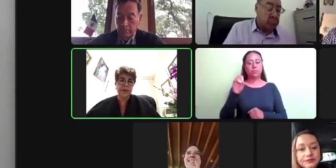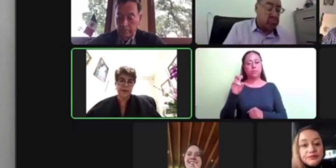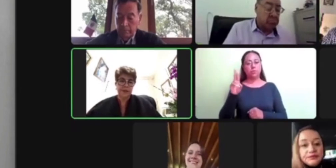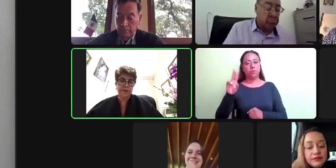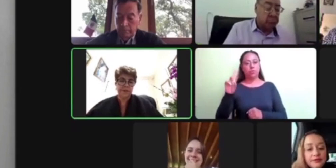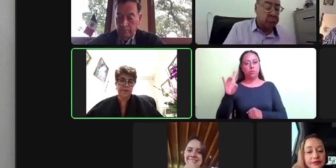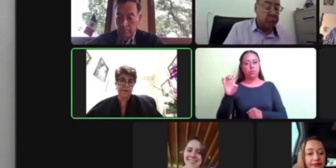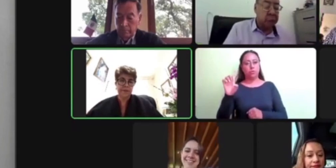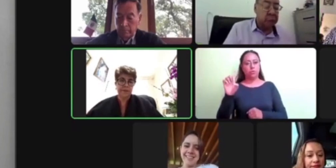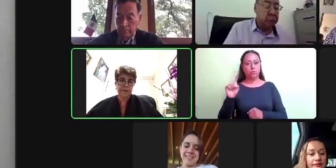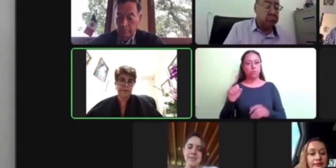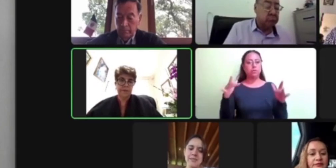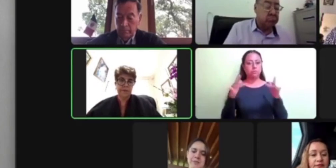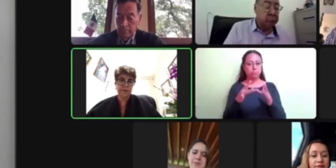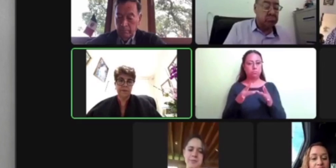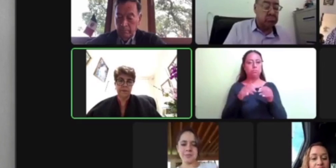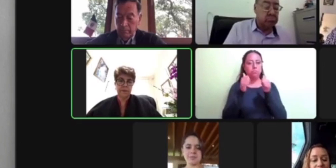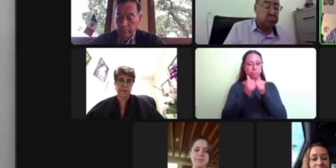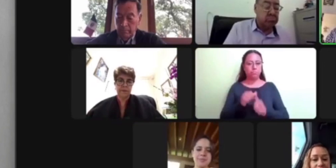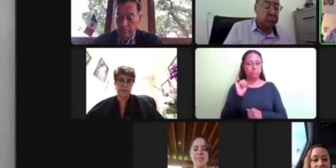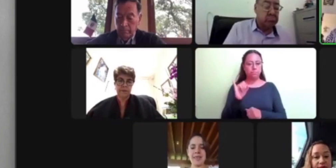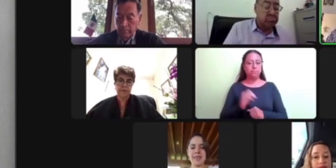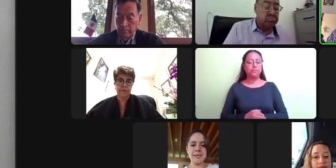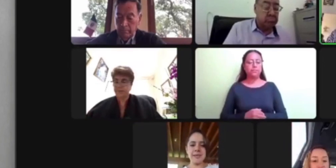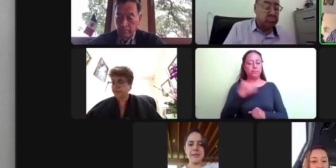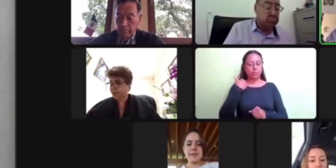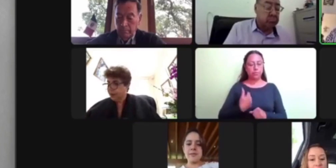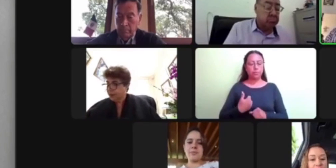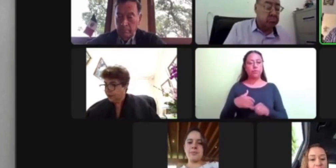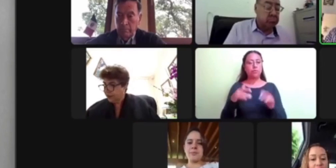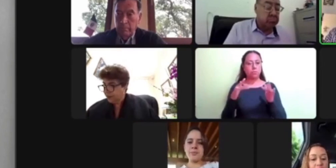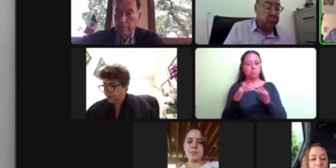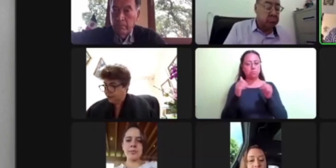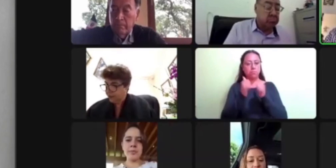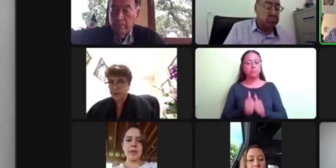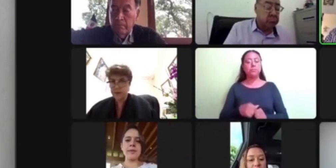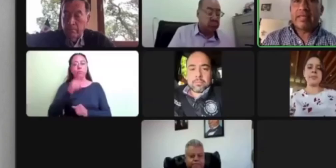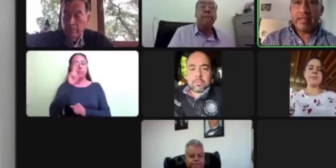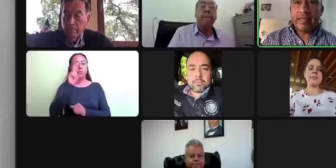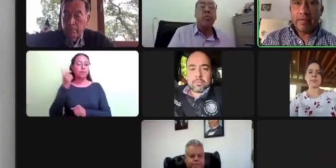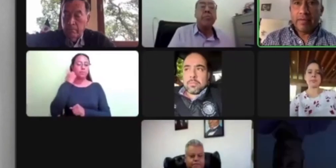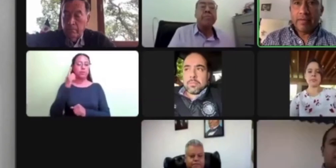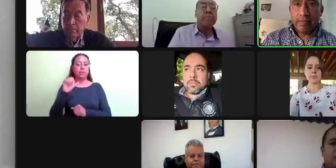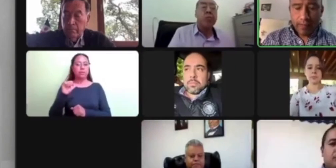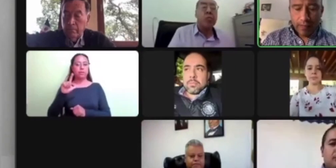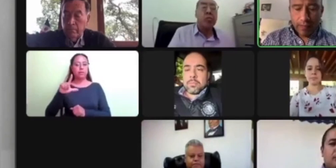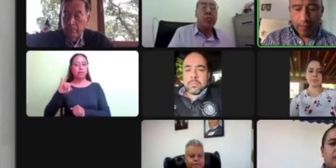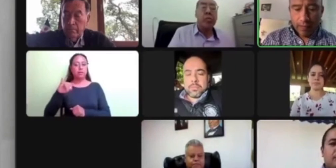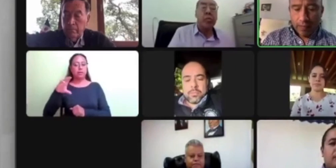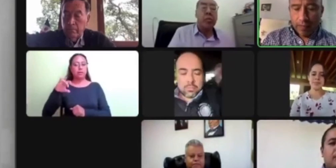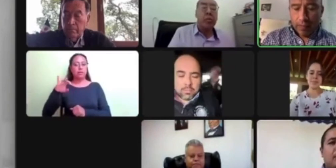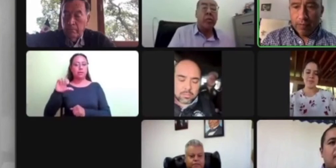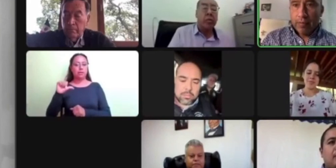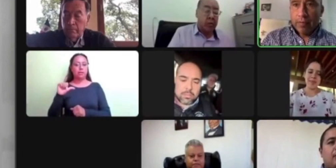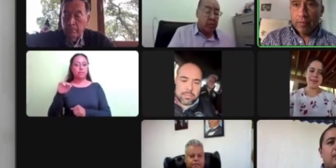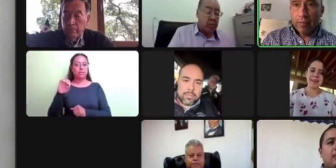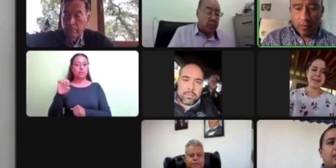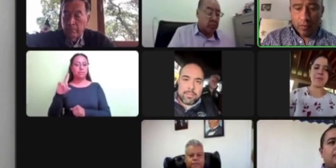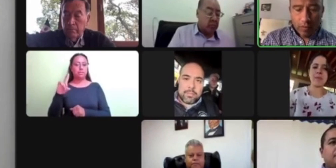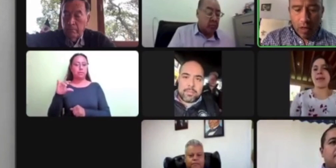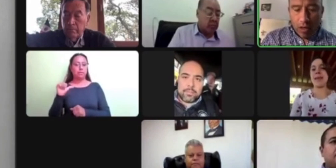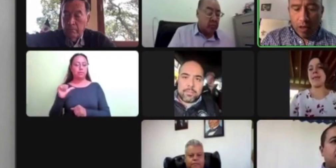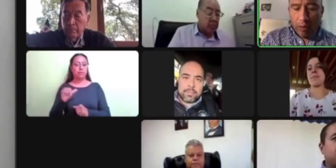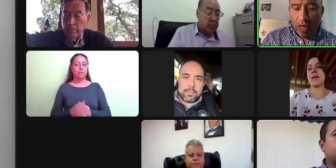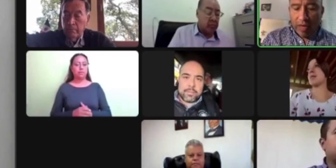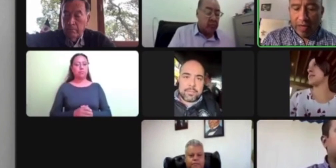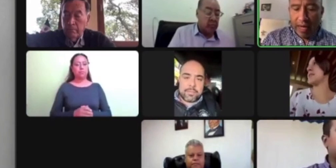Policial 2022. El diputado Nazario Norberto explicó que el galardón será entregado a personas integrantes de los cuerpos de seguridad de la capital que